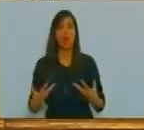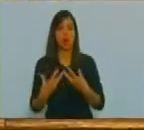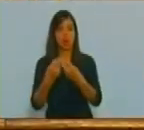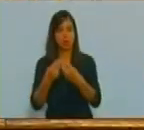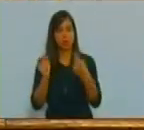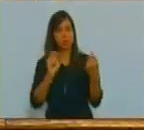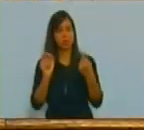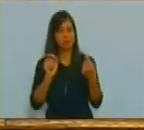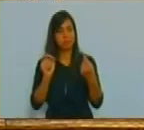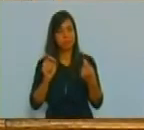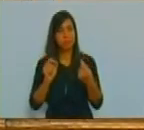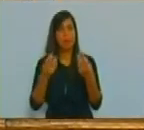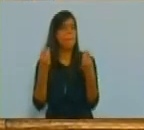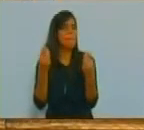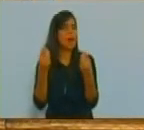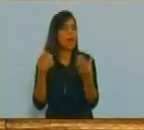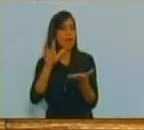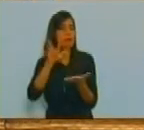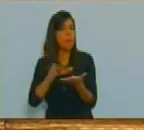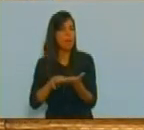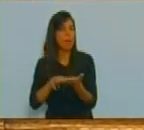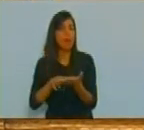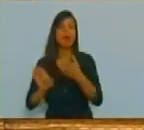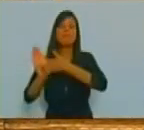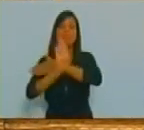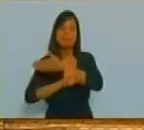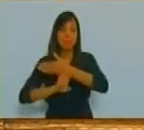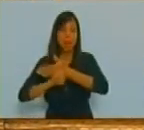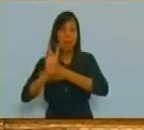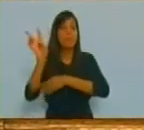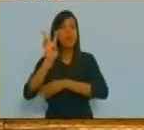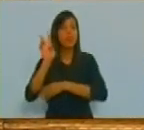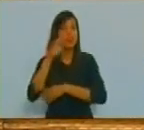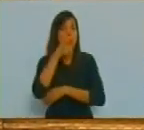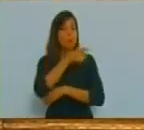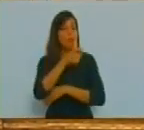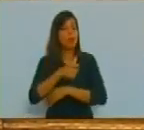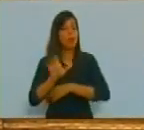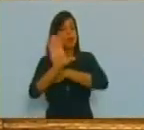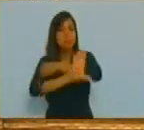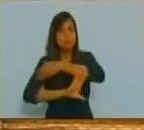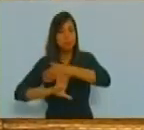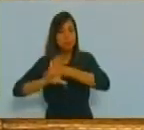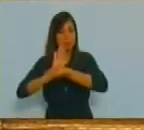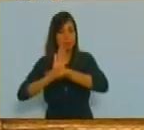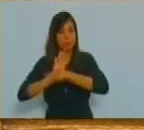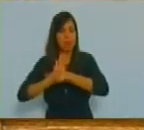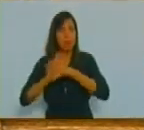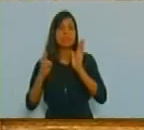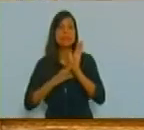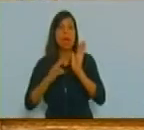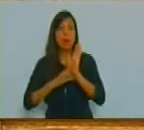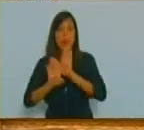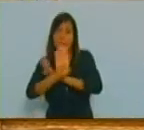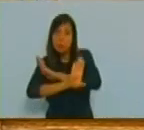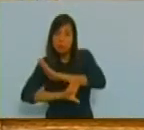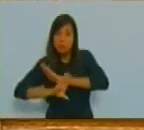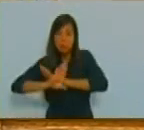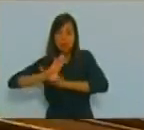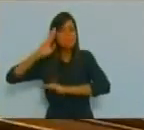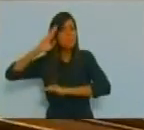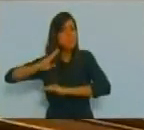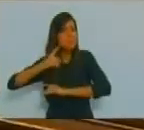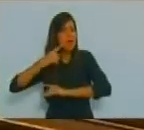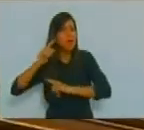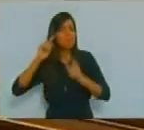defensa de nuestra patria y también en la defensa del pueblo venezolano y la seguridad como una garantía para el ejercicio